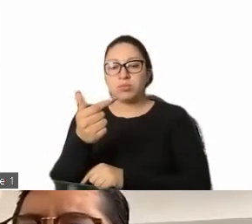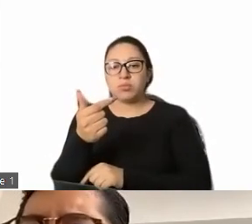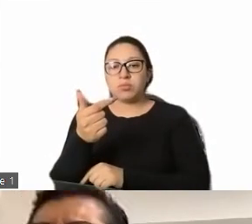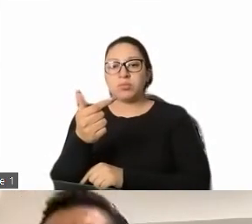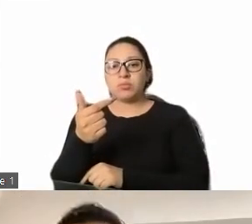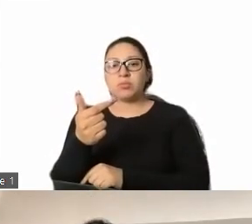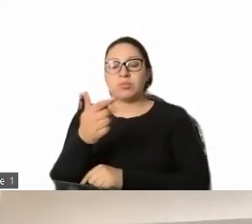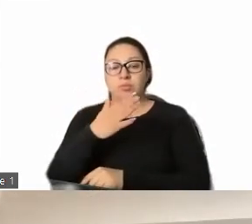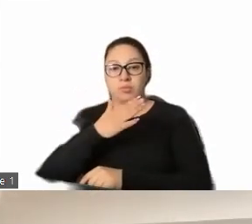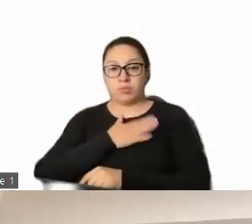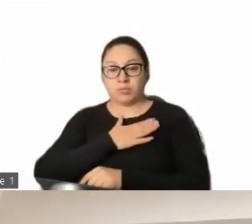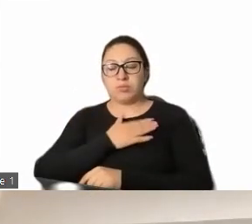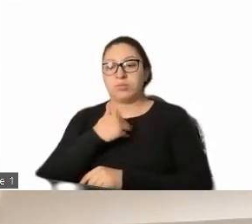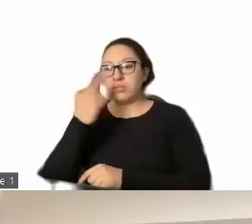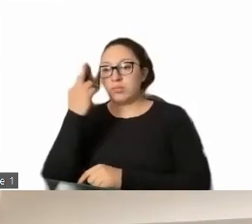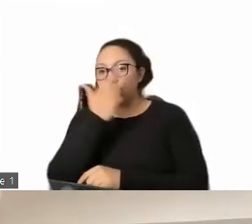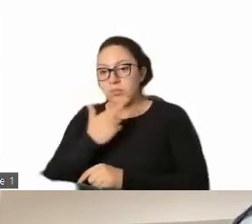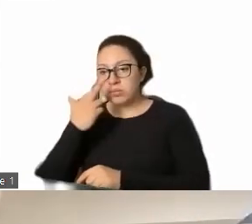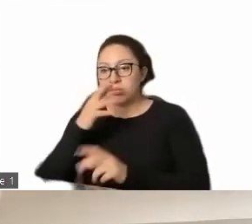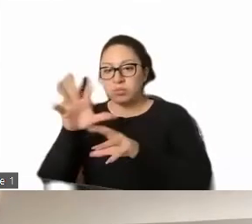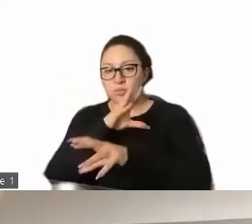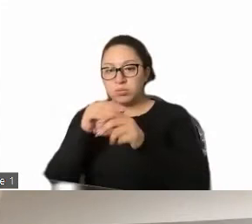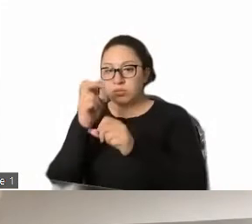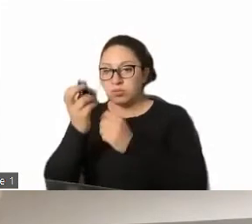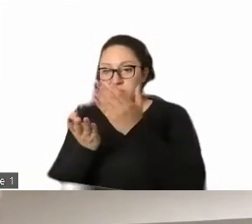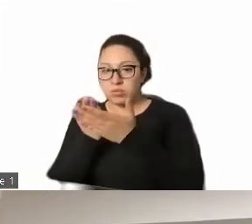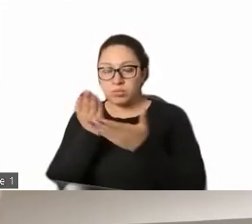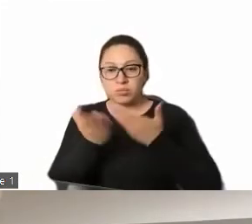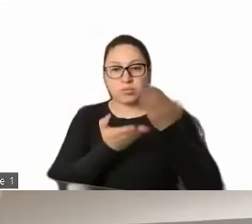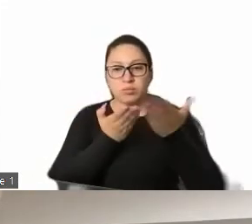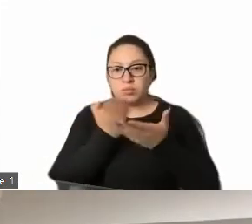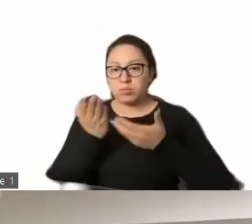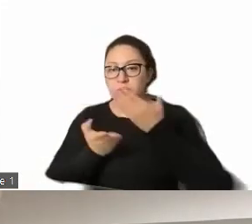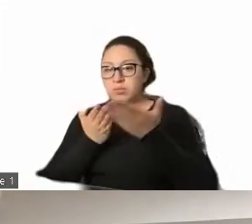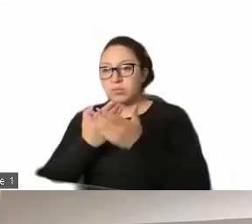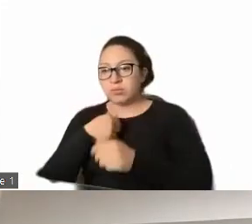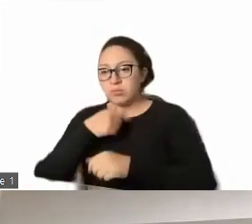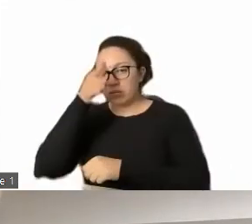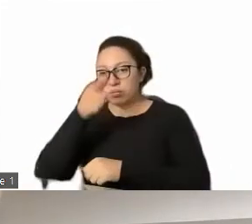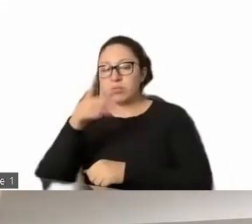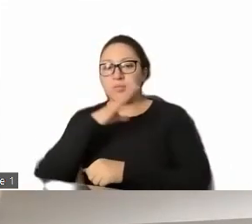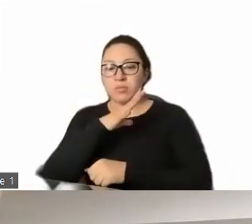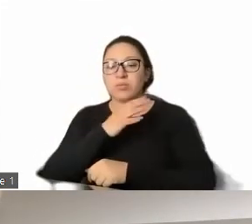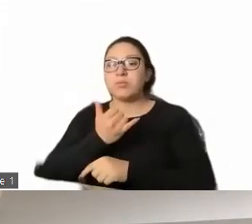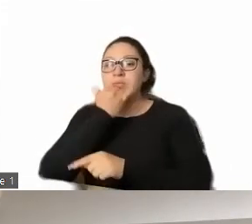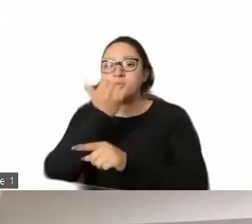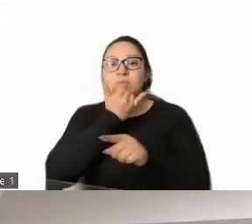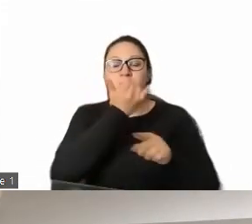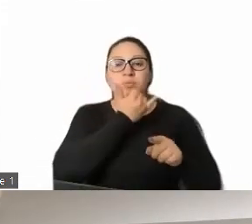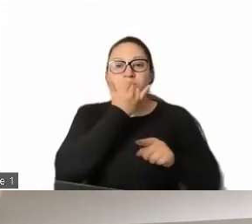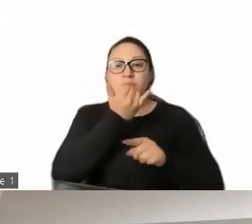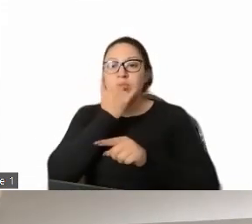su servidor hizo un análisis exhaustivo de los mismos y ha encontrado algunos errores de forma muy